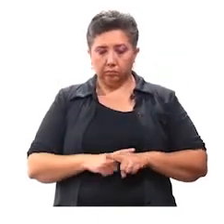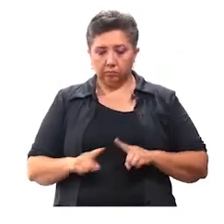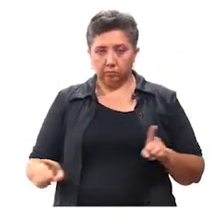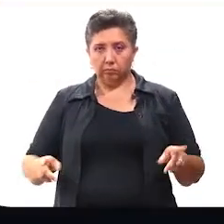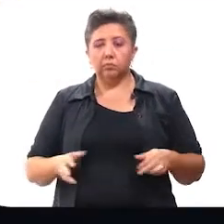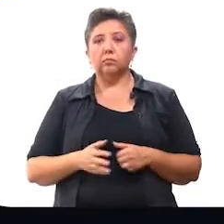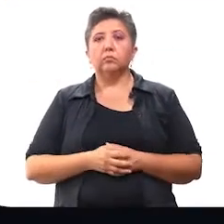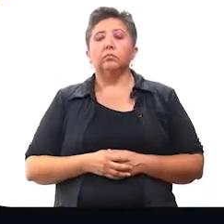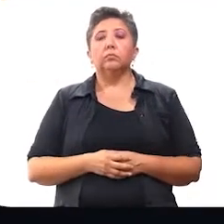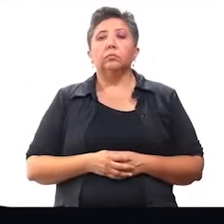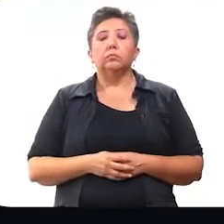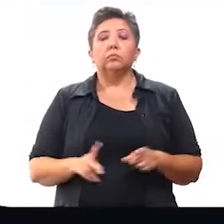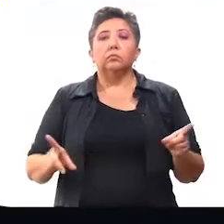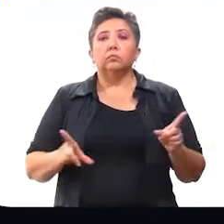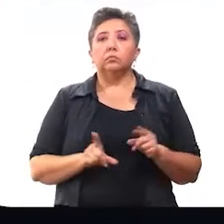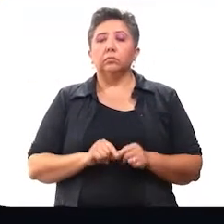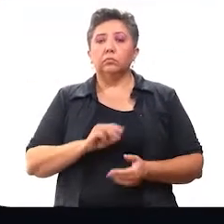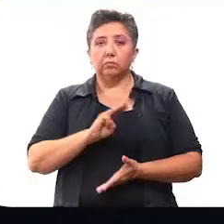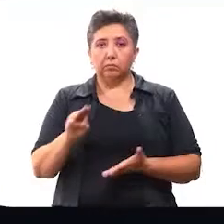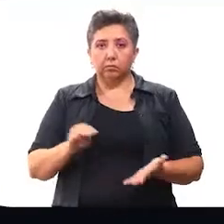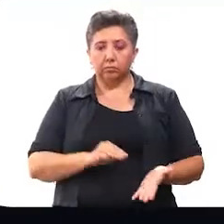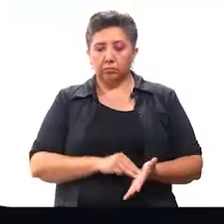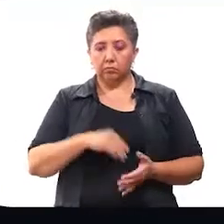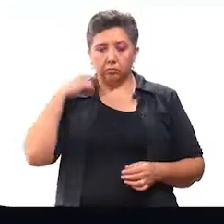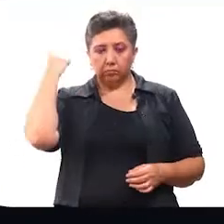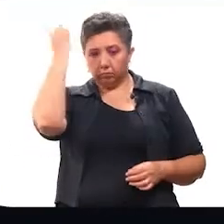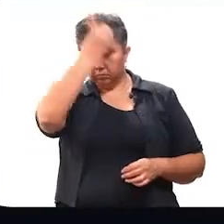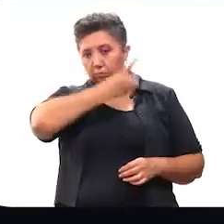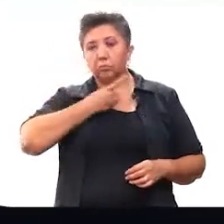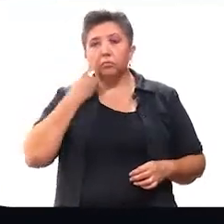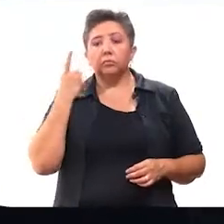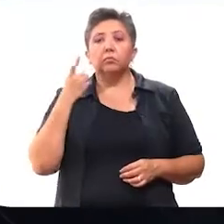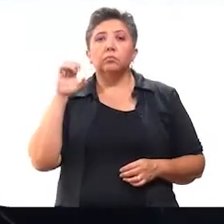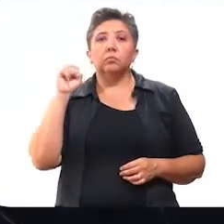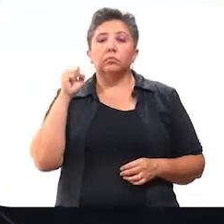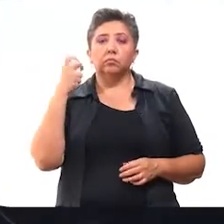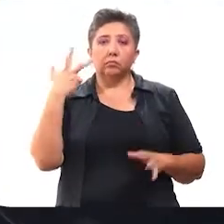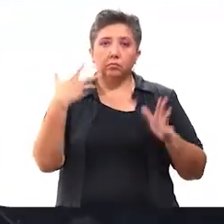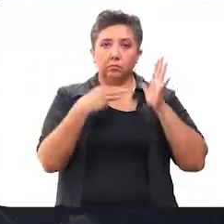estado. Específicamente en Mérida se han diagnosticado